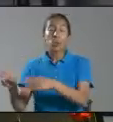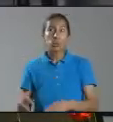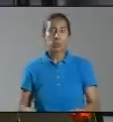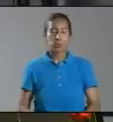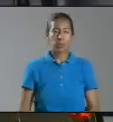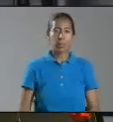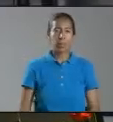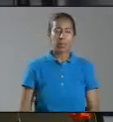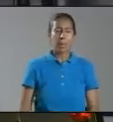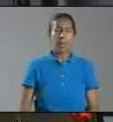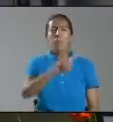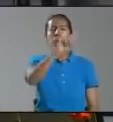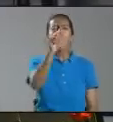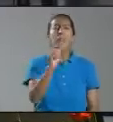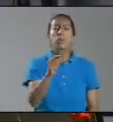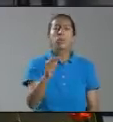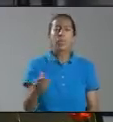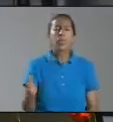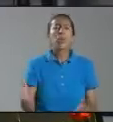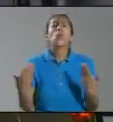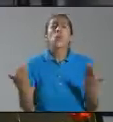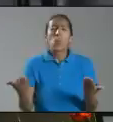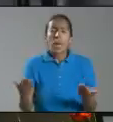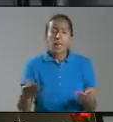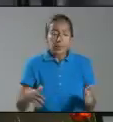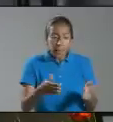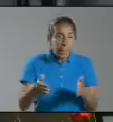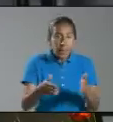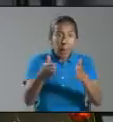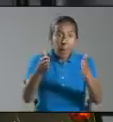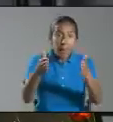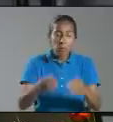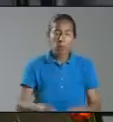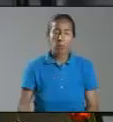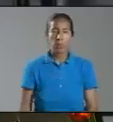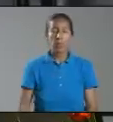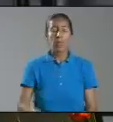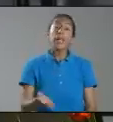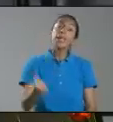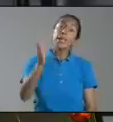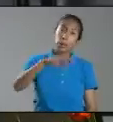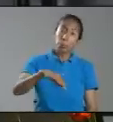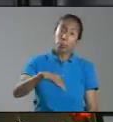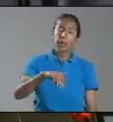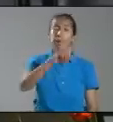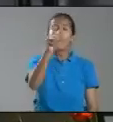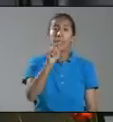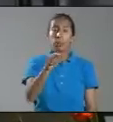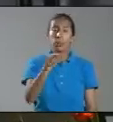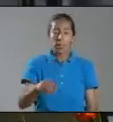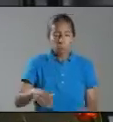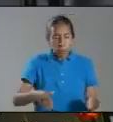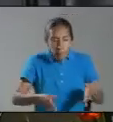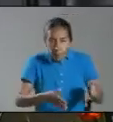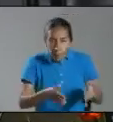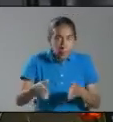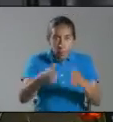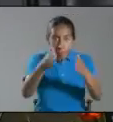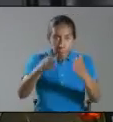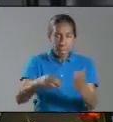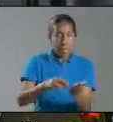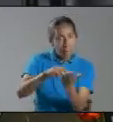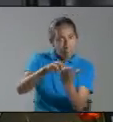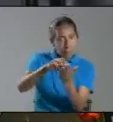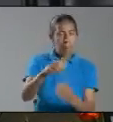senderos. Y después que hayan averiguado cuáles son los senderos, caminen por el buen camino.